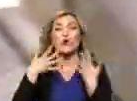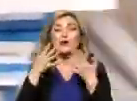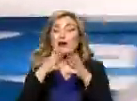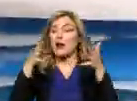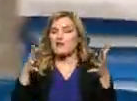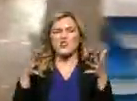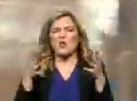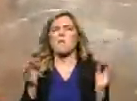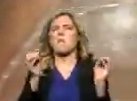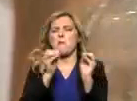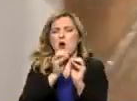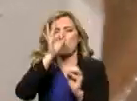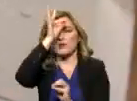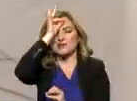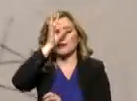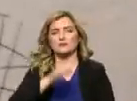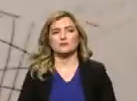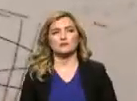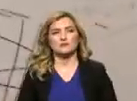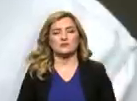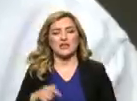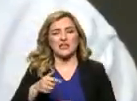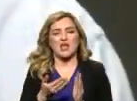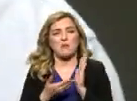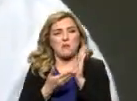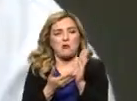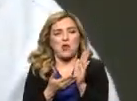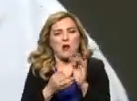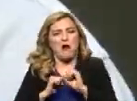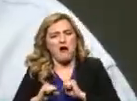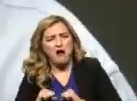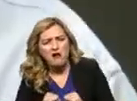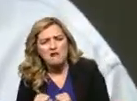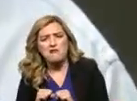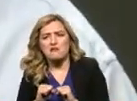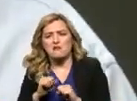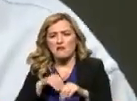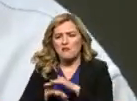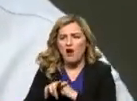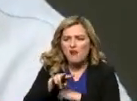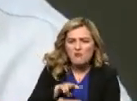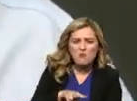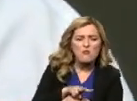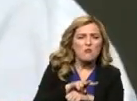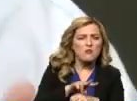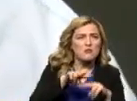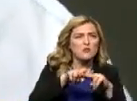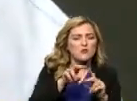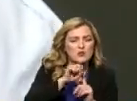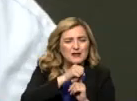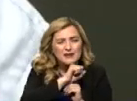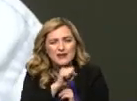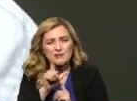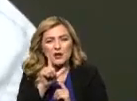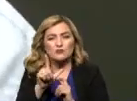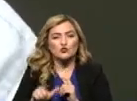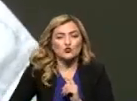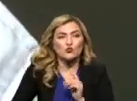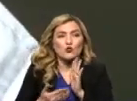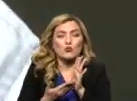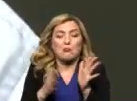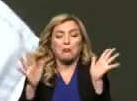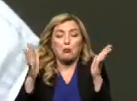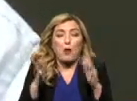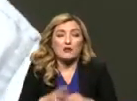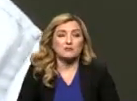otros hospitales. Aquí no ha habido un modelo de gestión, aquí no ha habido una intervención en función de un sistema de salud, de un modelo de